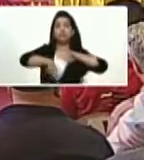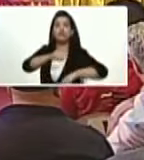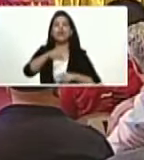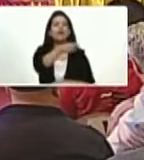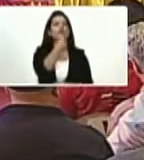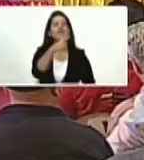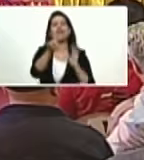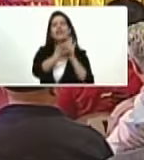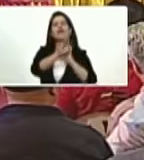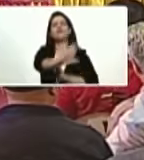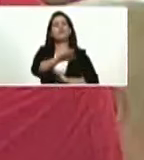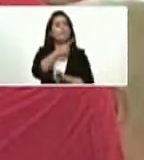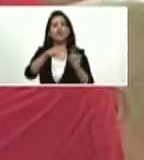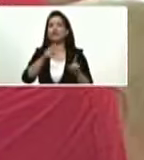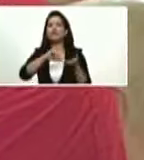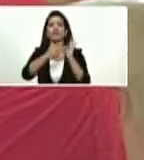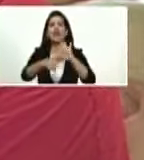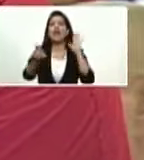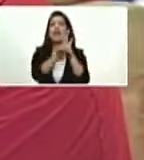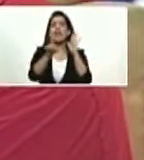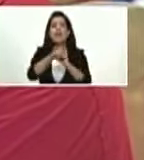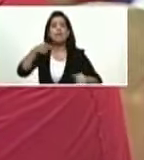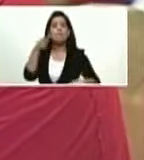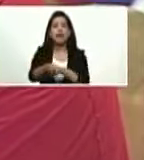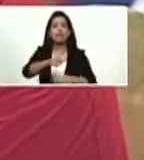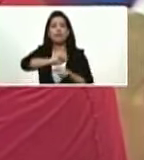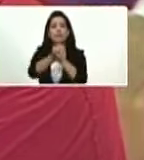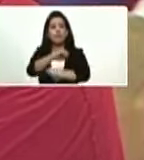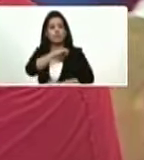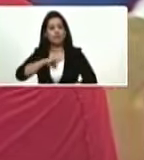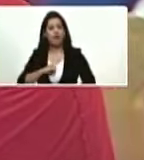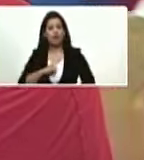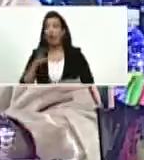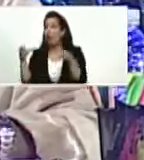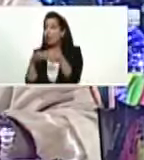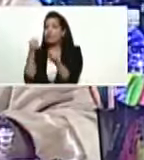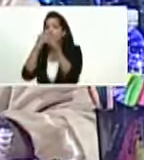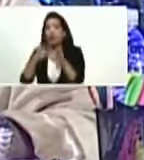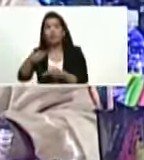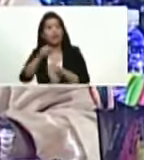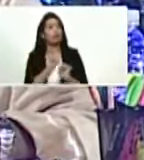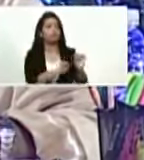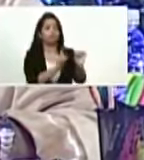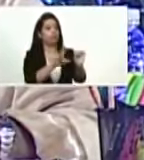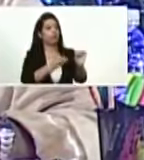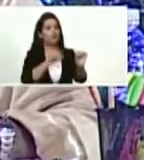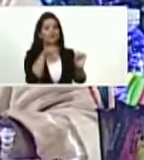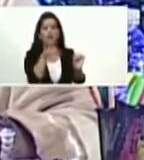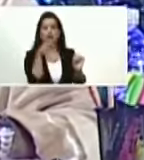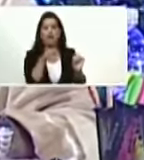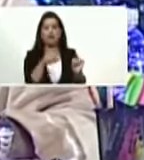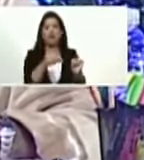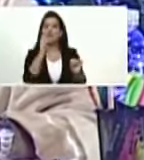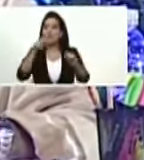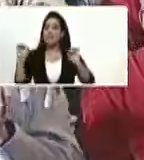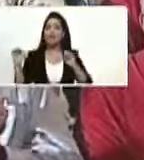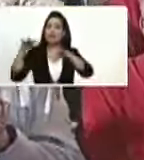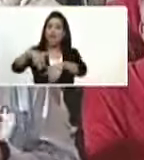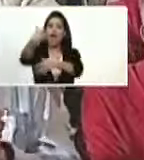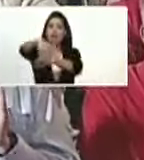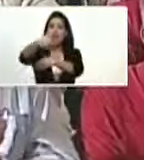es la ley saqueo, la ley privatizadora, y la clase obrera tiene que salirla a enfrentar en toda su forma a la calle